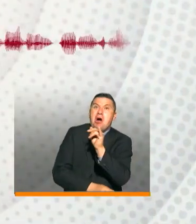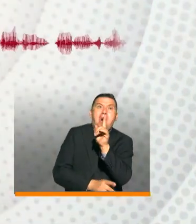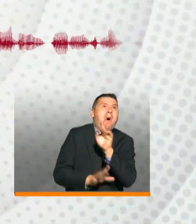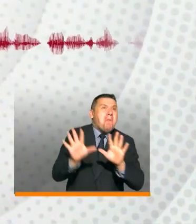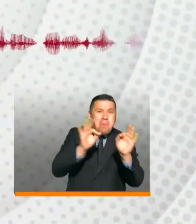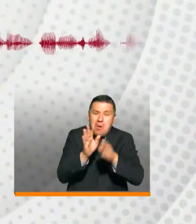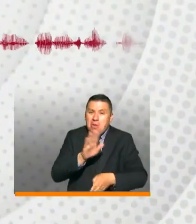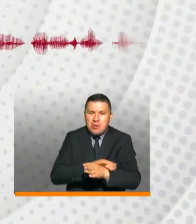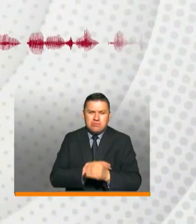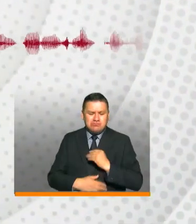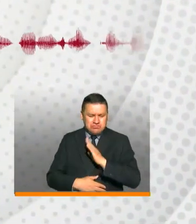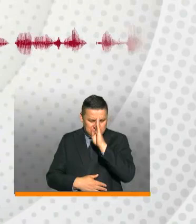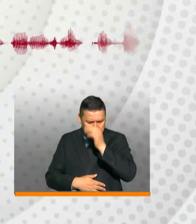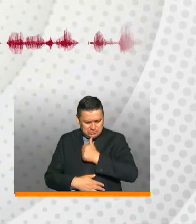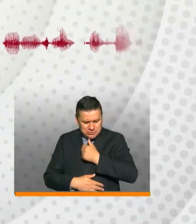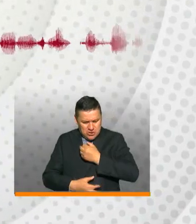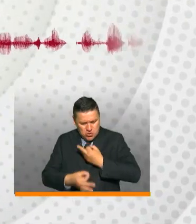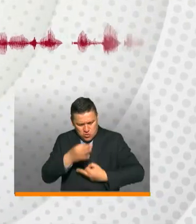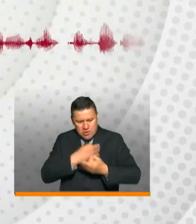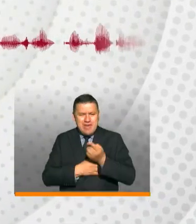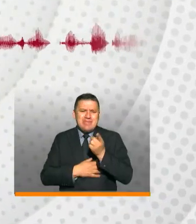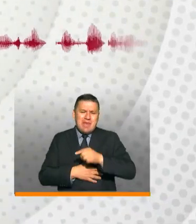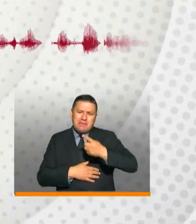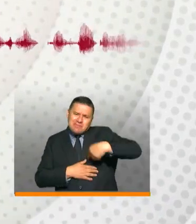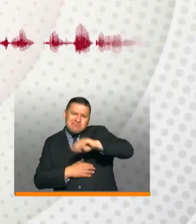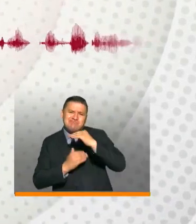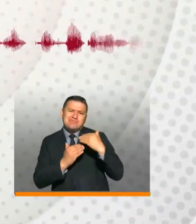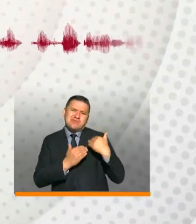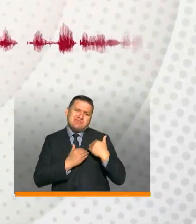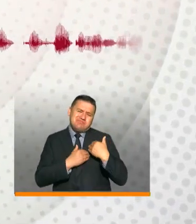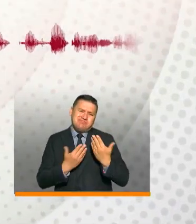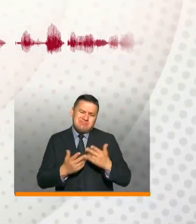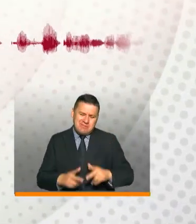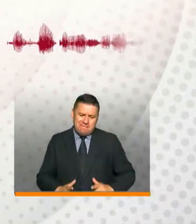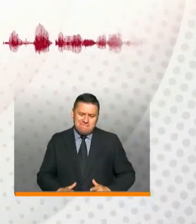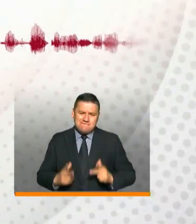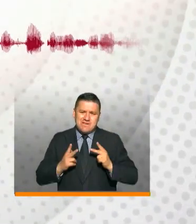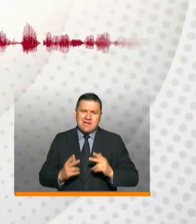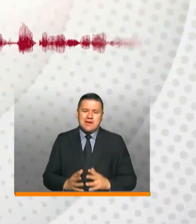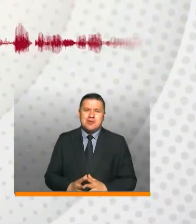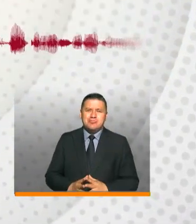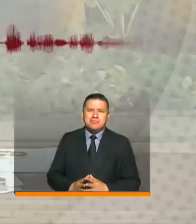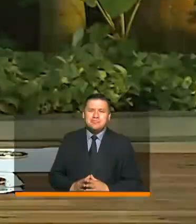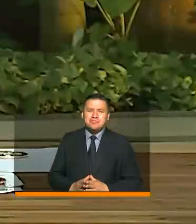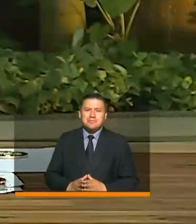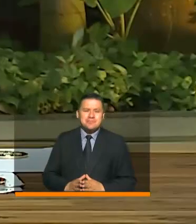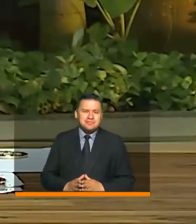Con disciplina y autocuidado, también somos responsables con la vida.